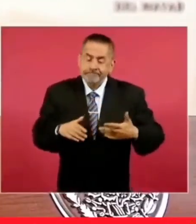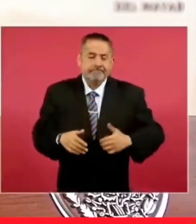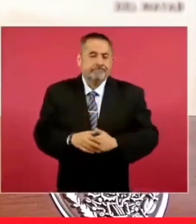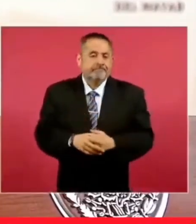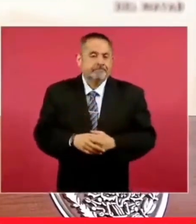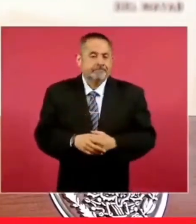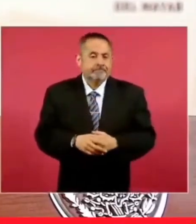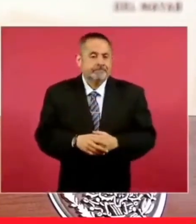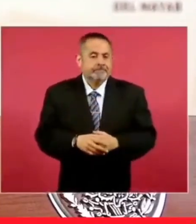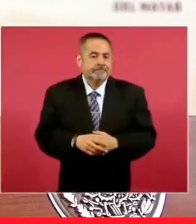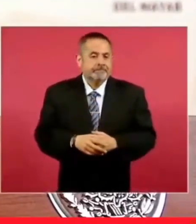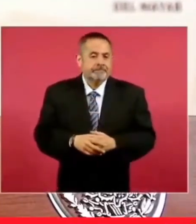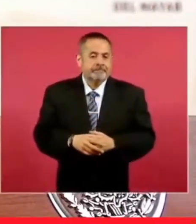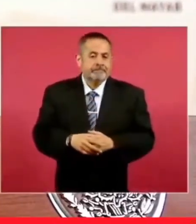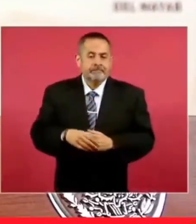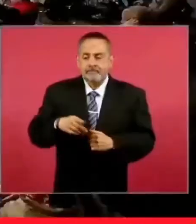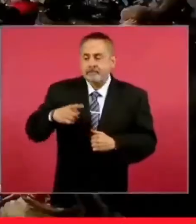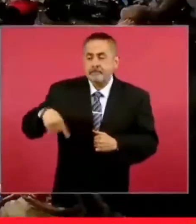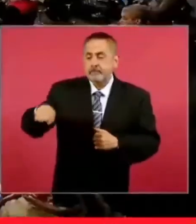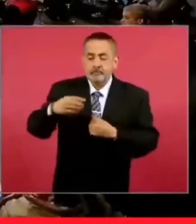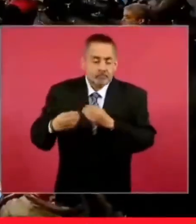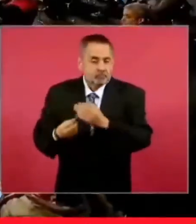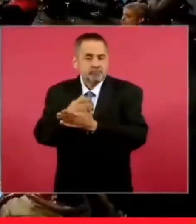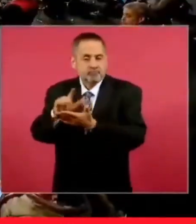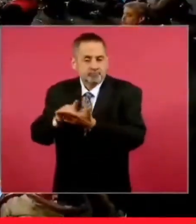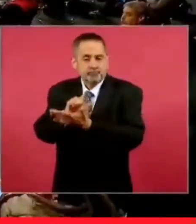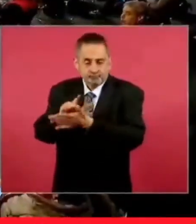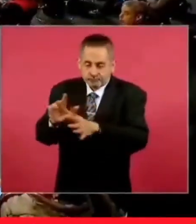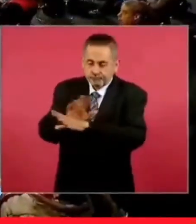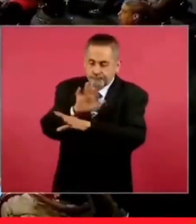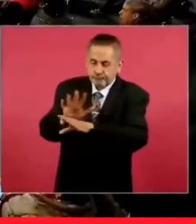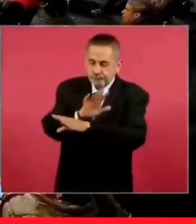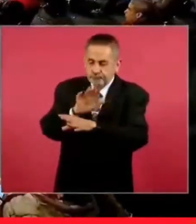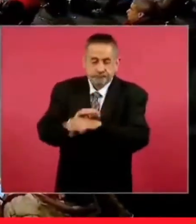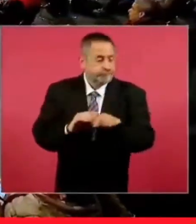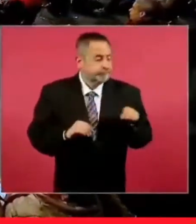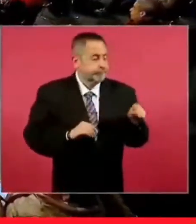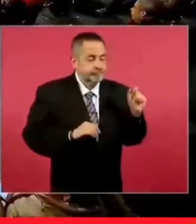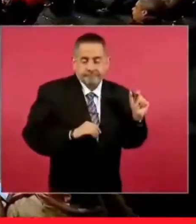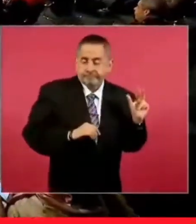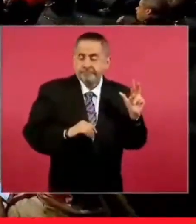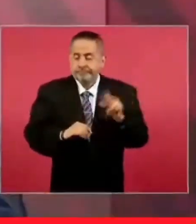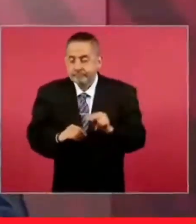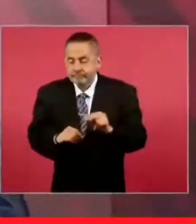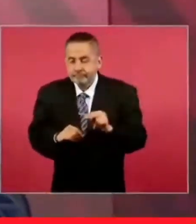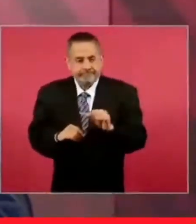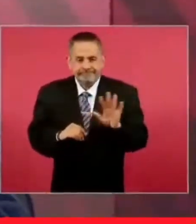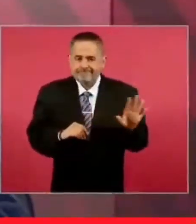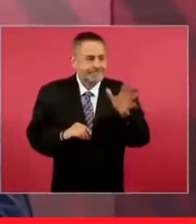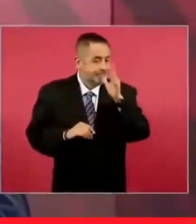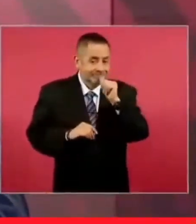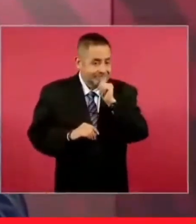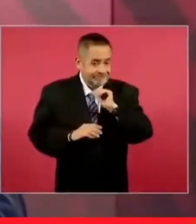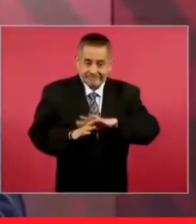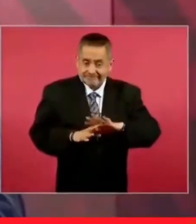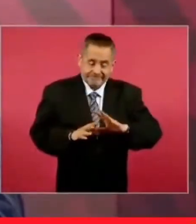para que no se puedan hacer reformas, ya no a la Constitución, a las leyes,